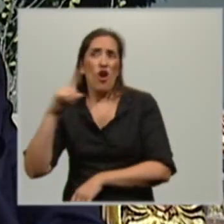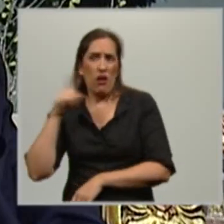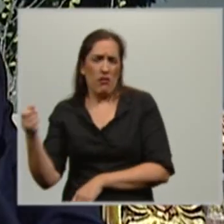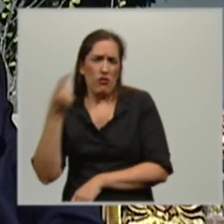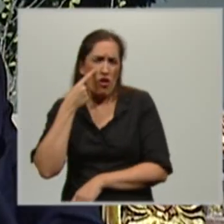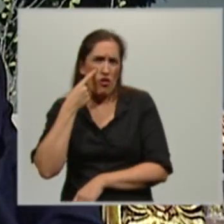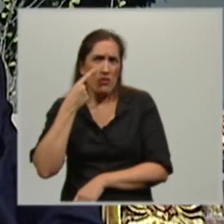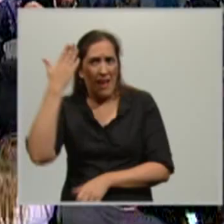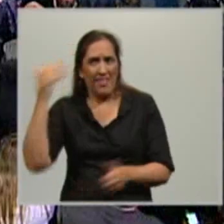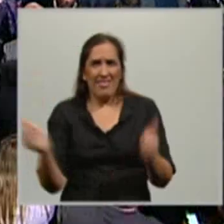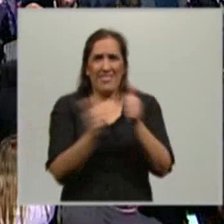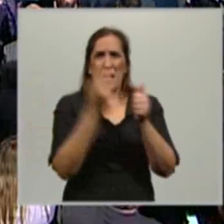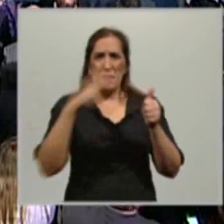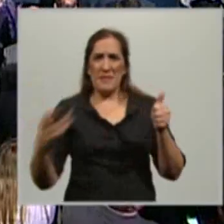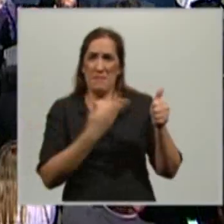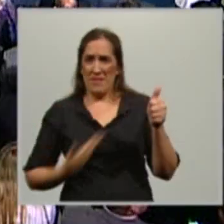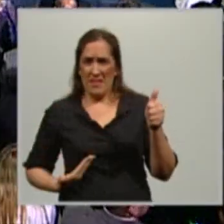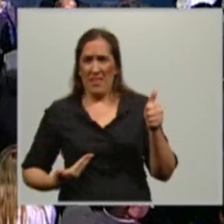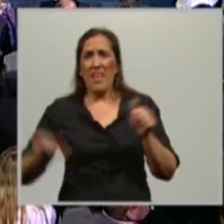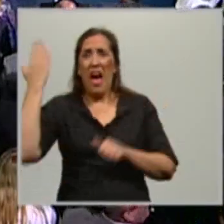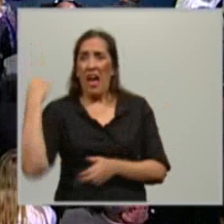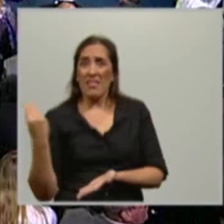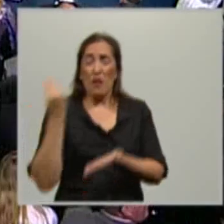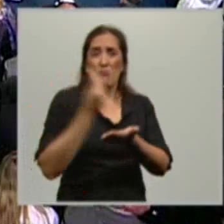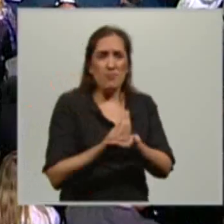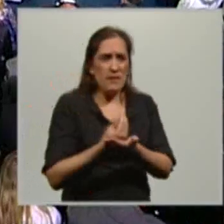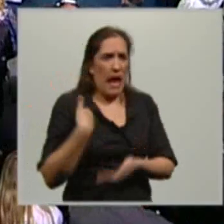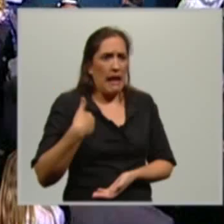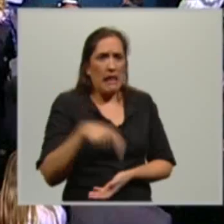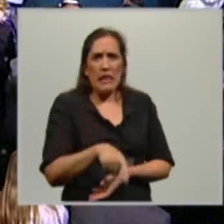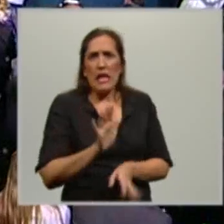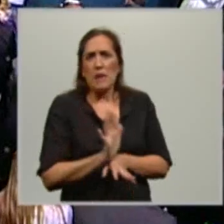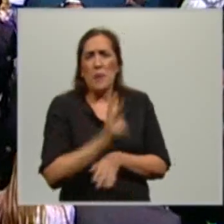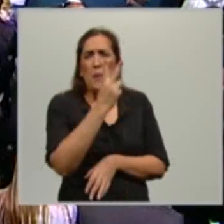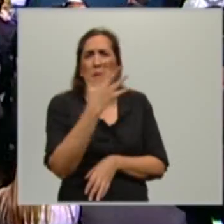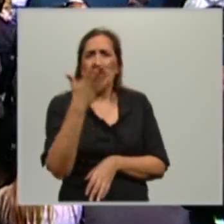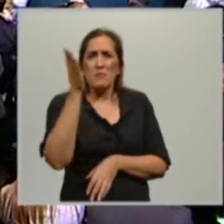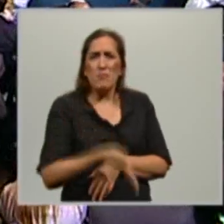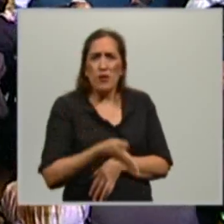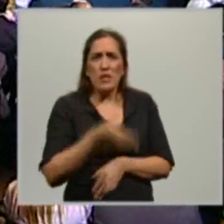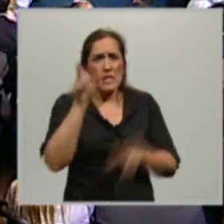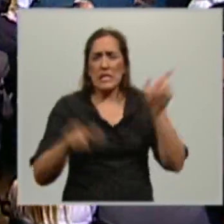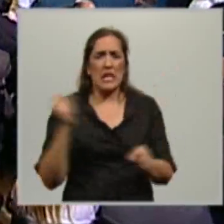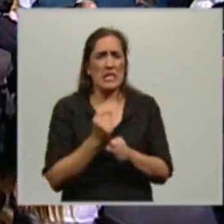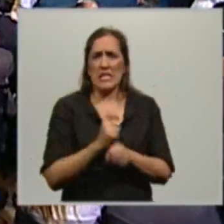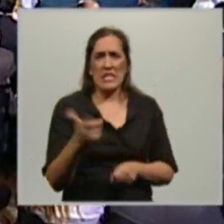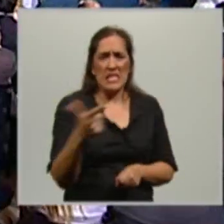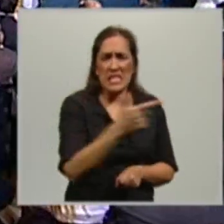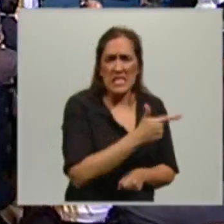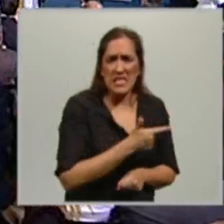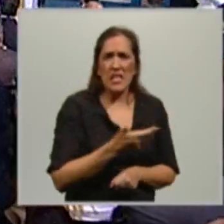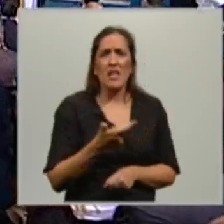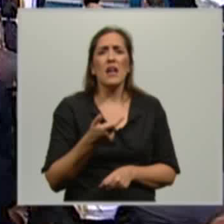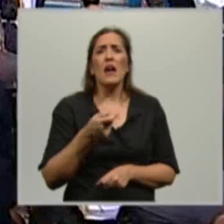vicepresidente. Fue terrible esa Argentina que él recibió, una Argentina con un 25% desocupados, con